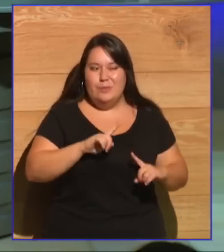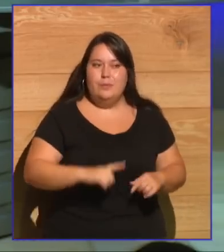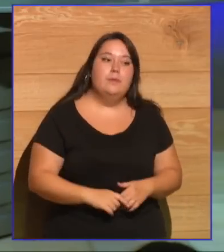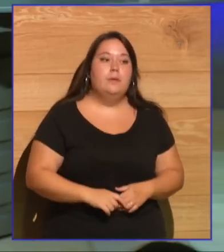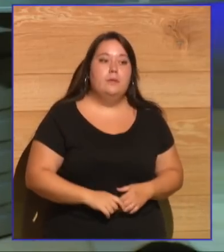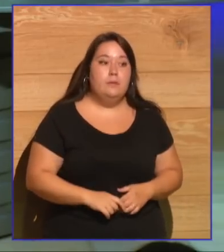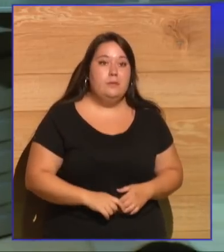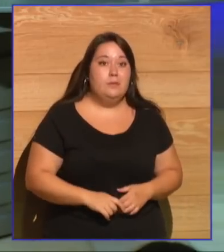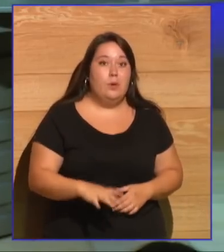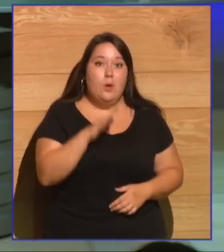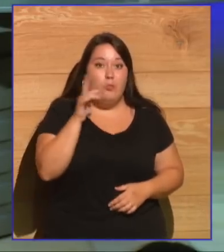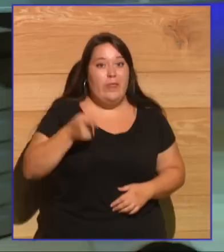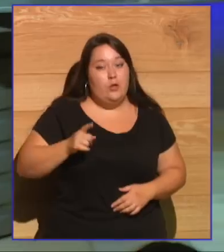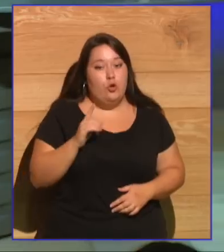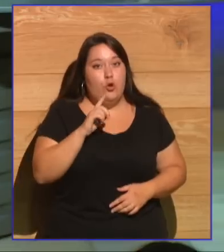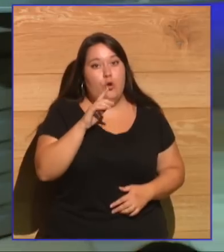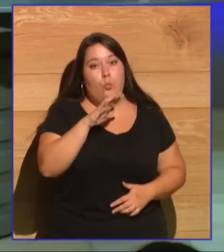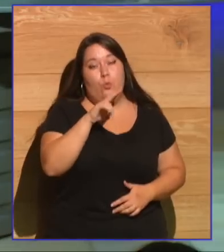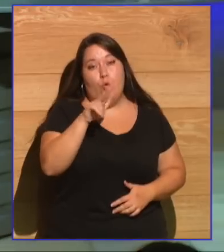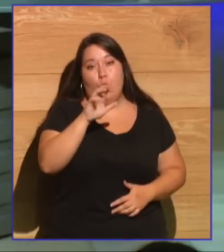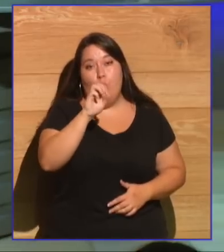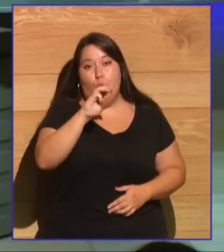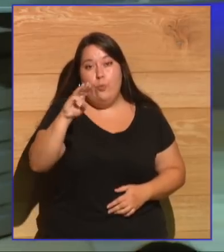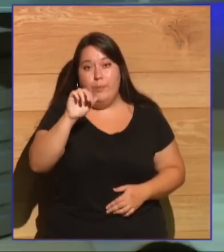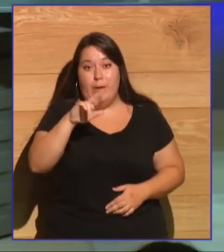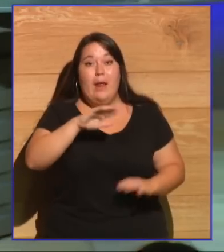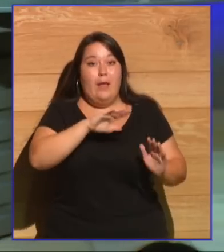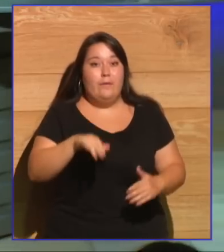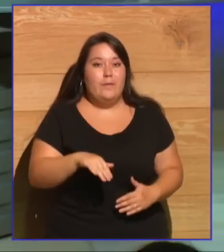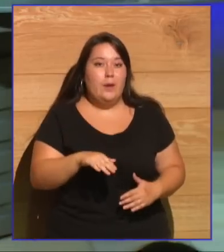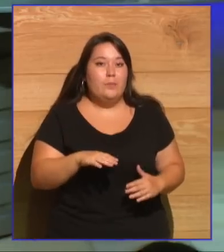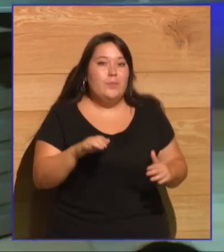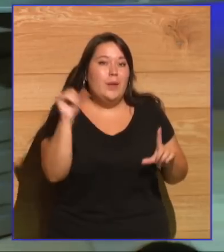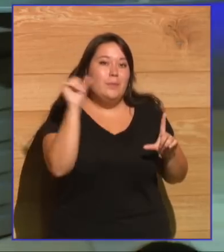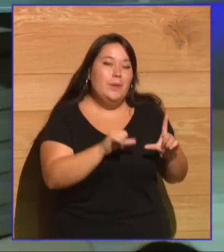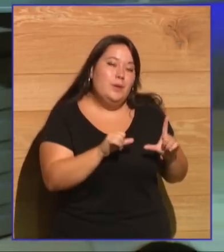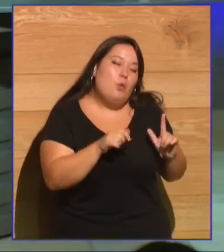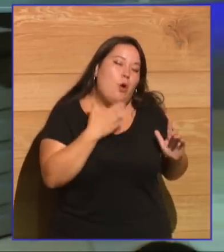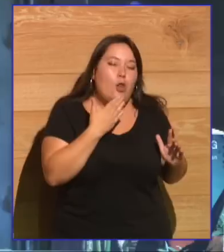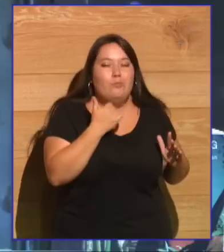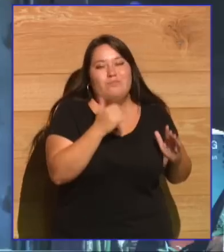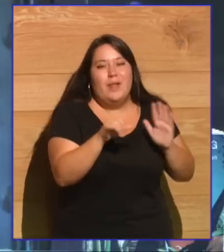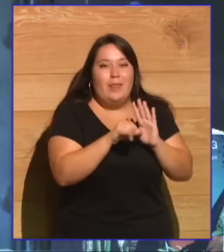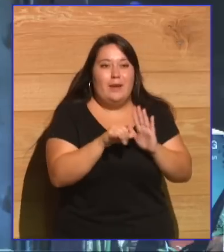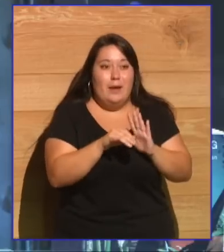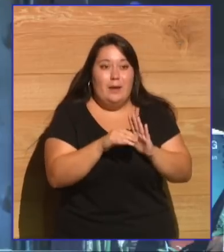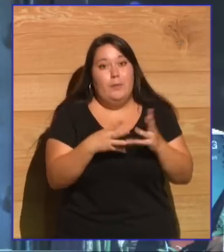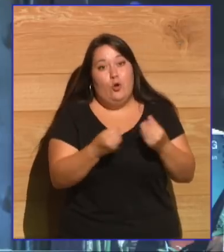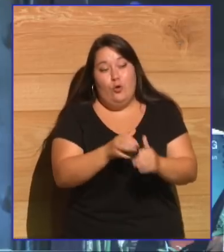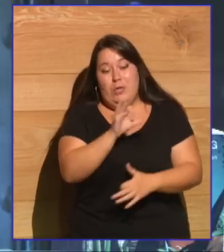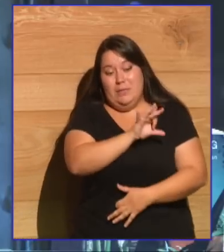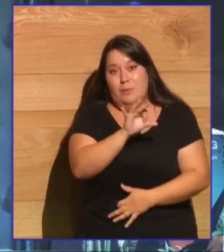de tobe hooper que después hace una película más cercana incluso visualmente a universo de spielberg que es probablemente su obra maestra